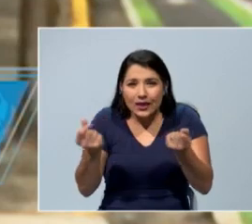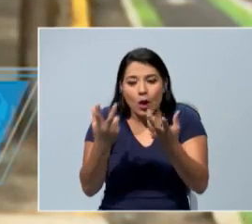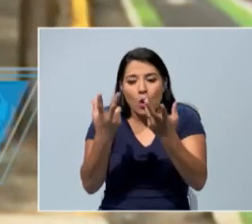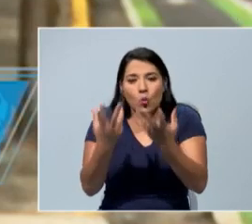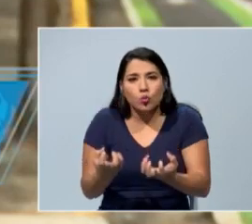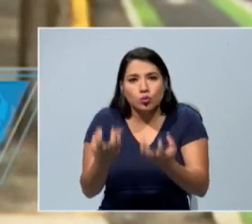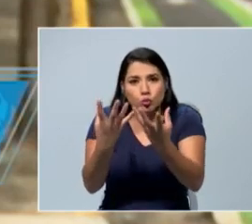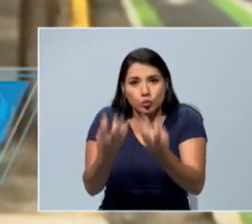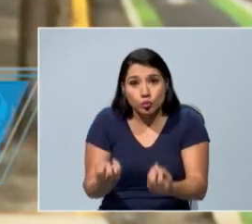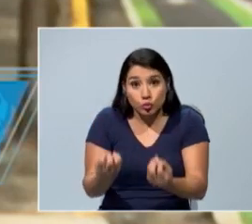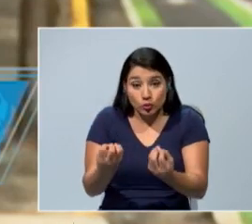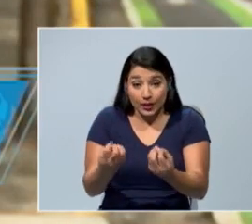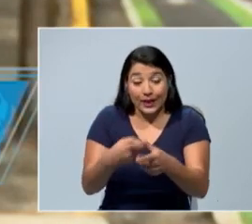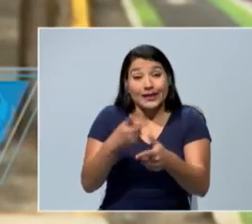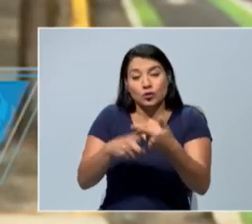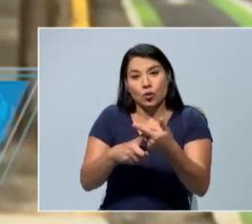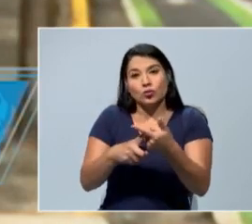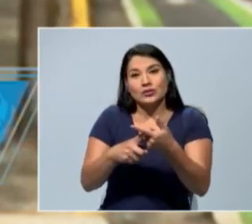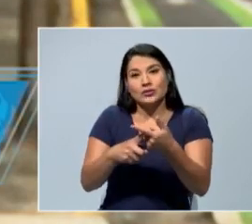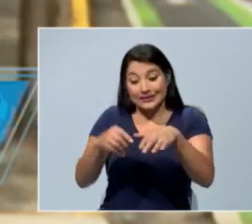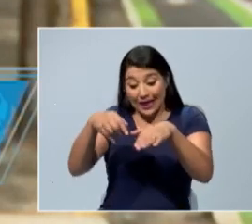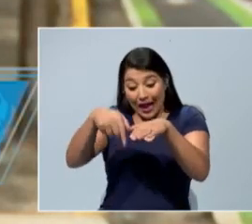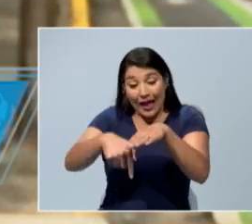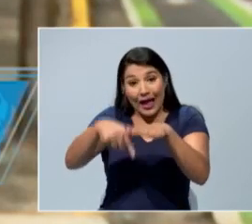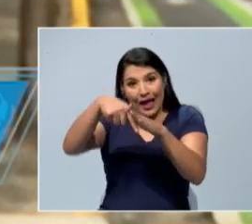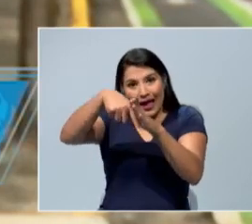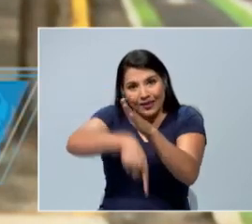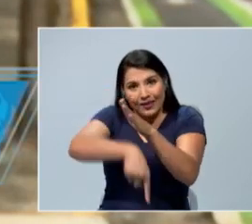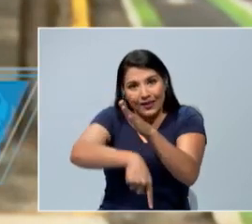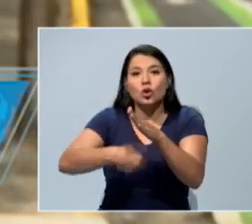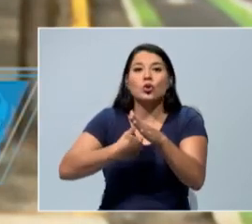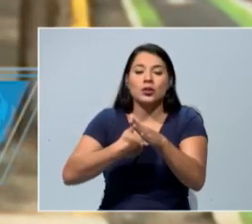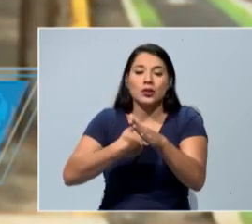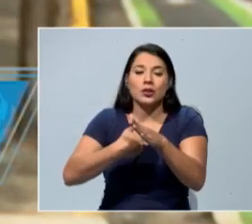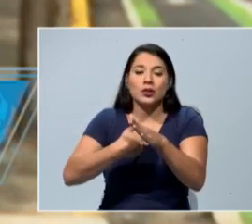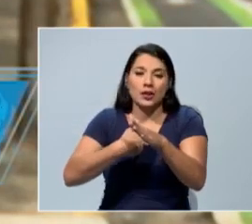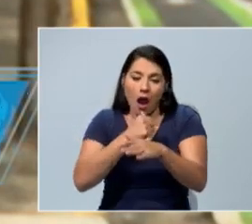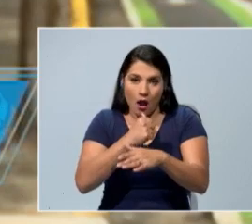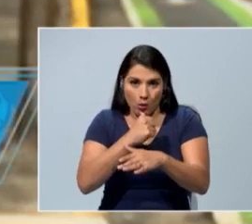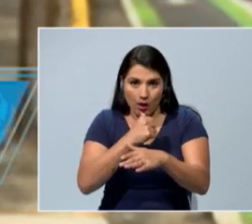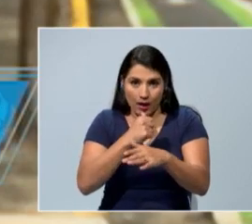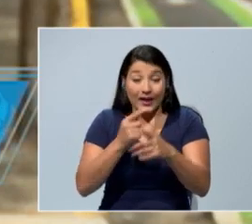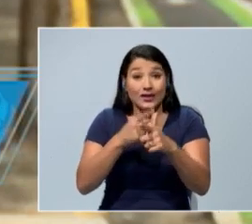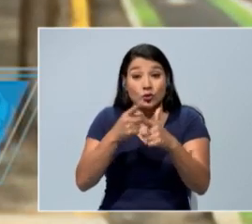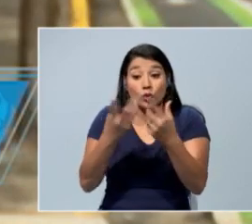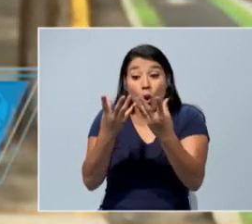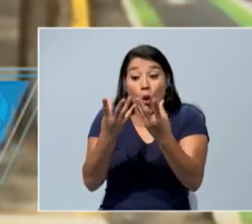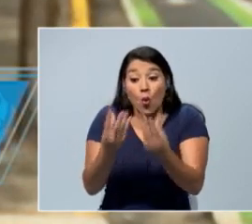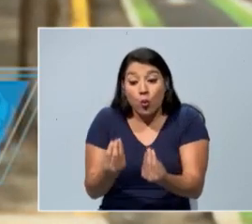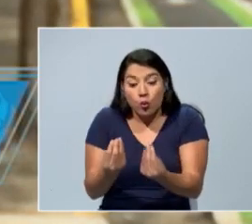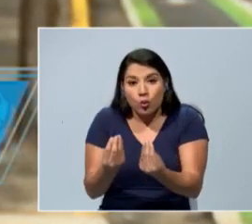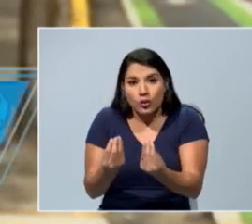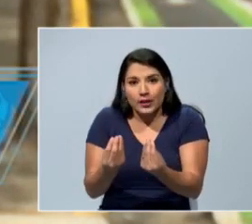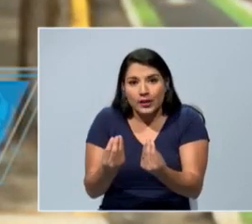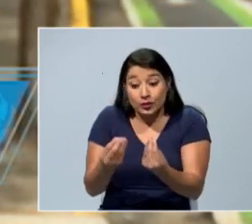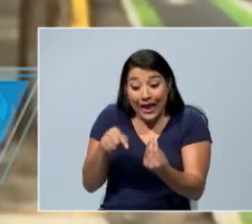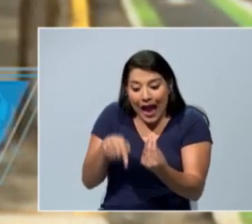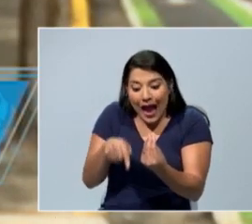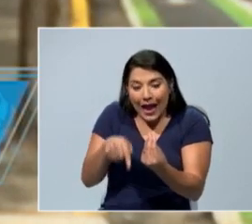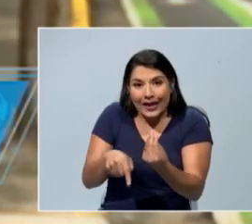decía, debajo del suelo hay rocas que tienen aguas subterráneas, entonces el agua subterránea se mueve y forma, entonces